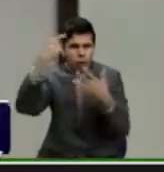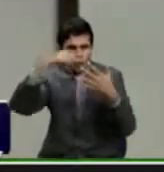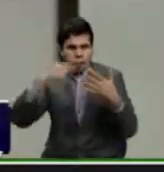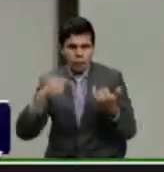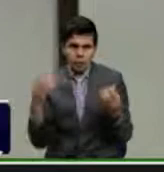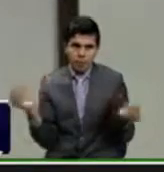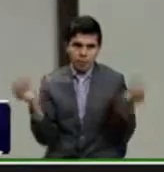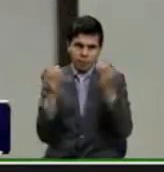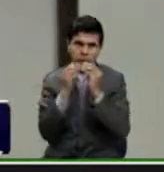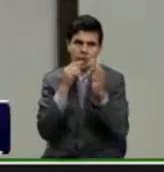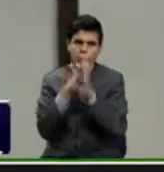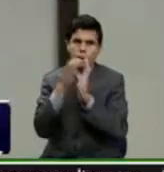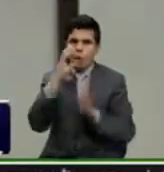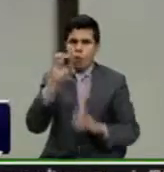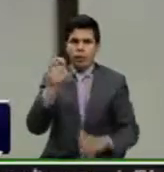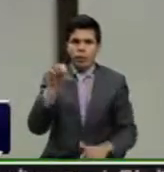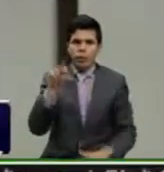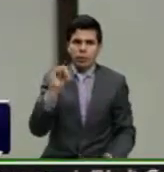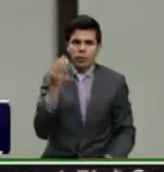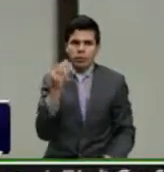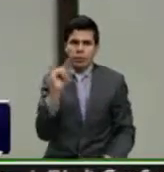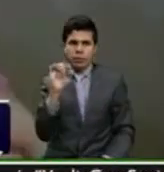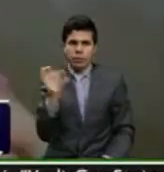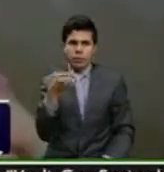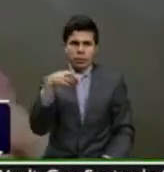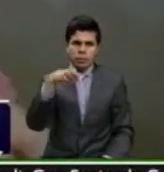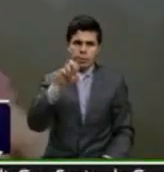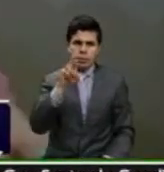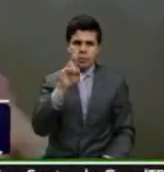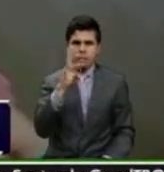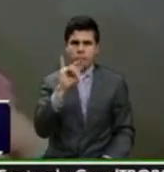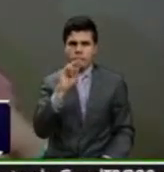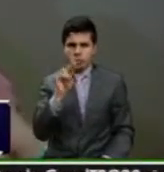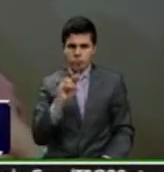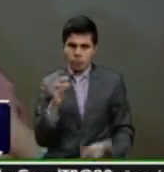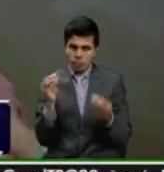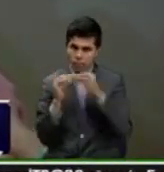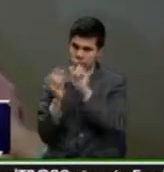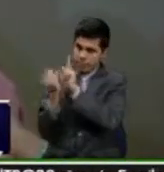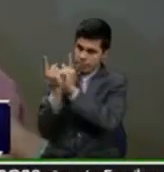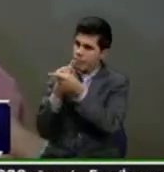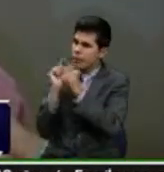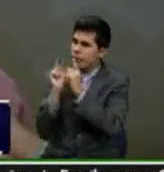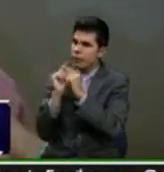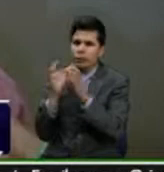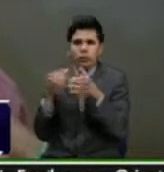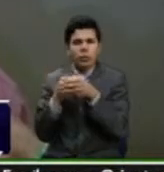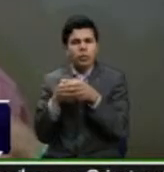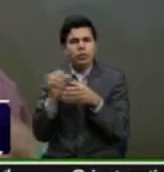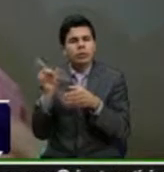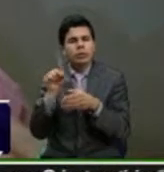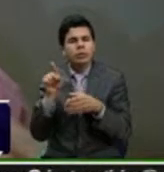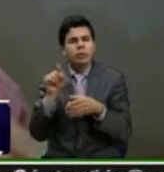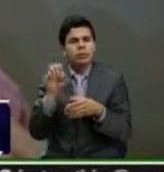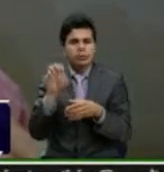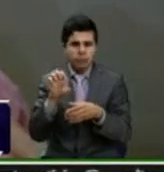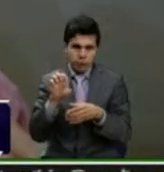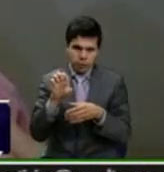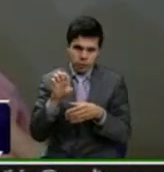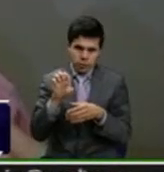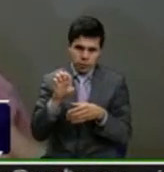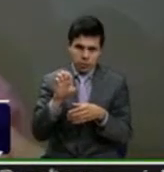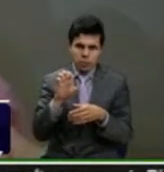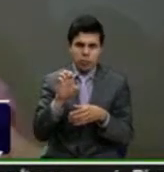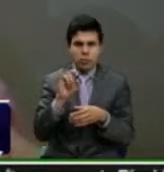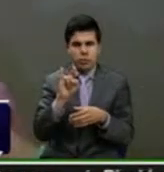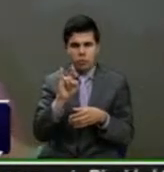hablamos también con el doctor Enrique Pertús. En el caso del CEU, que es el sindicato de empleados únicos penitenciarios